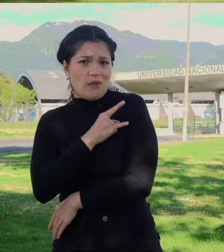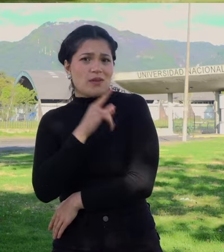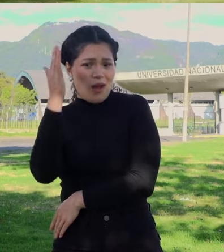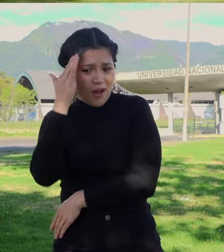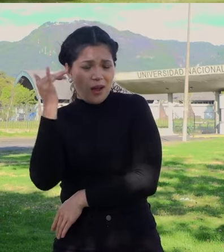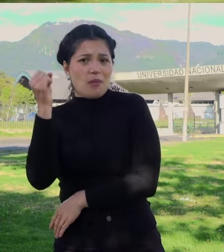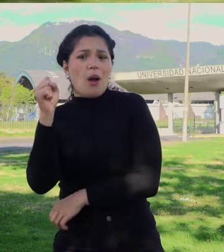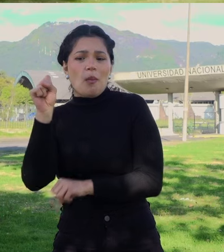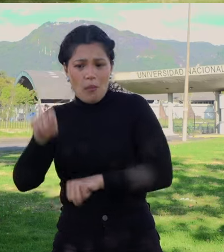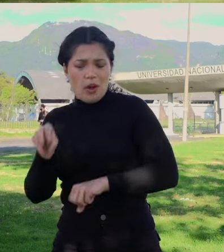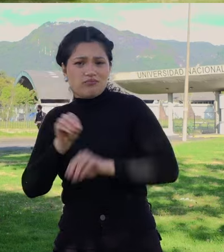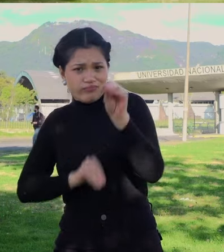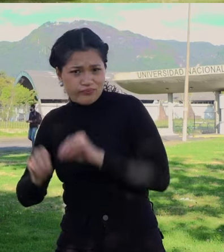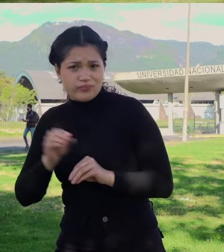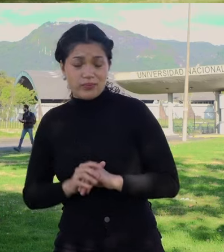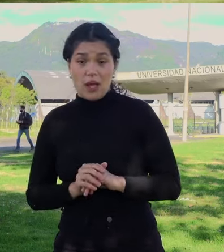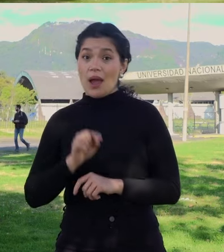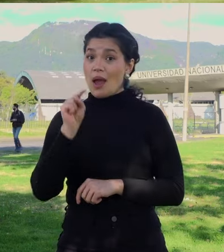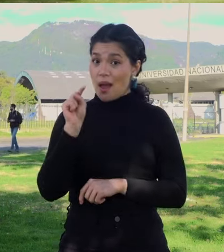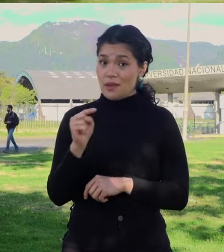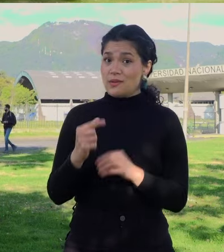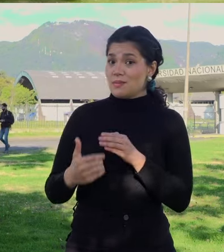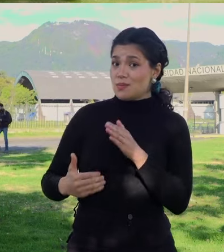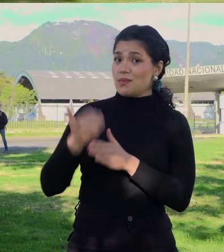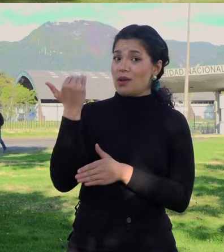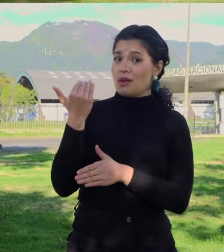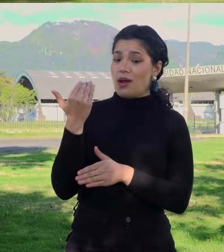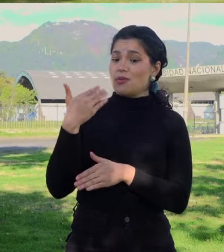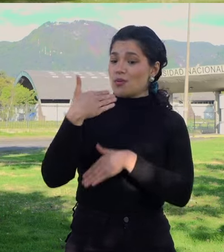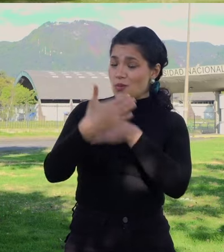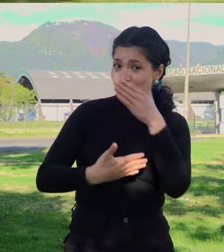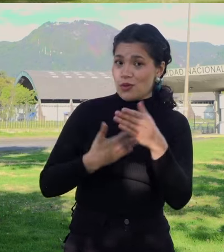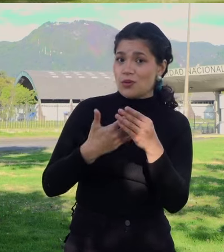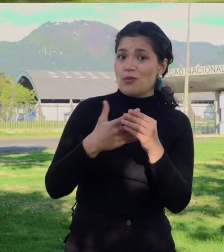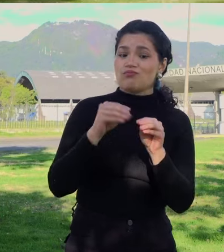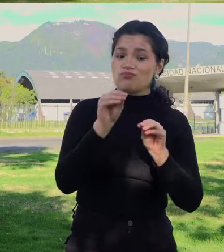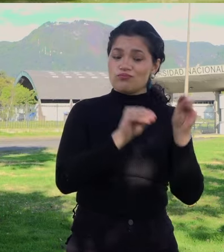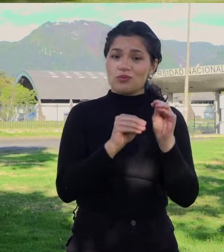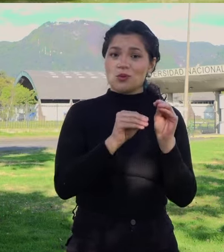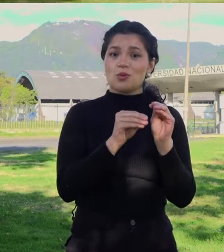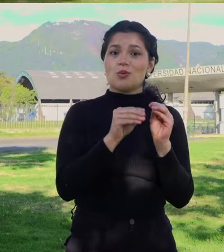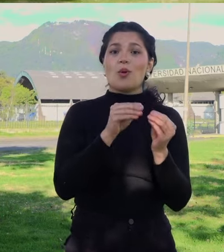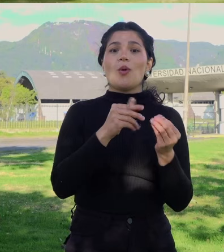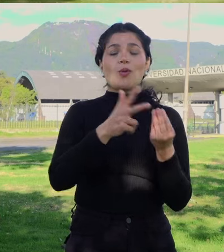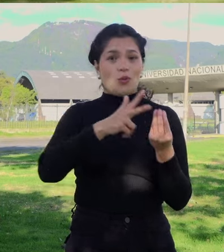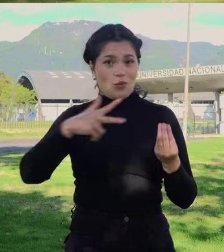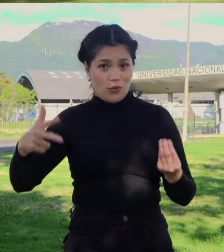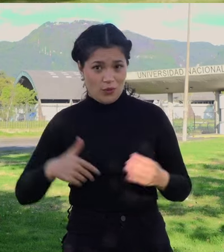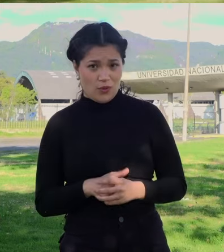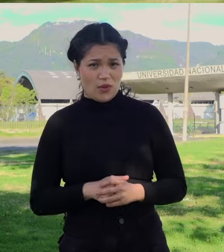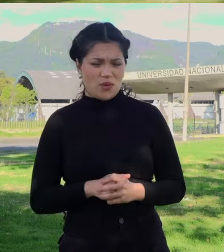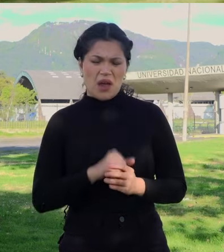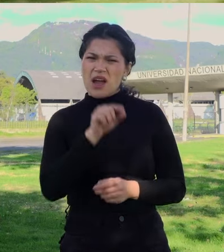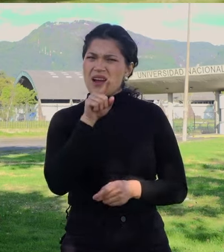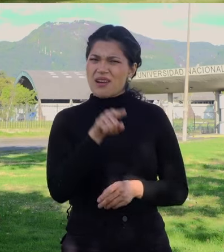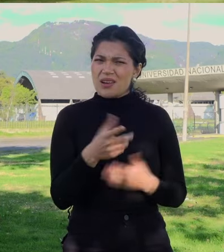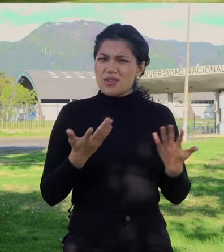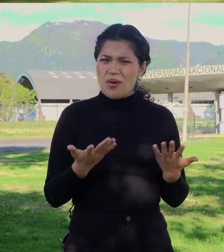misma? Eso es el comienzo de un proceso constituyente. Proceso constituyente que